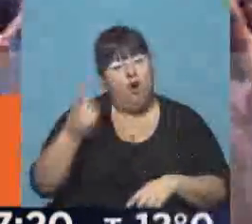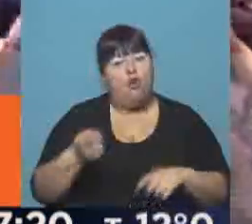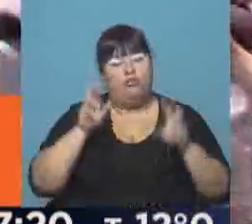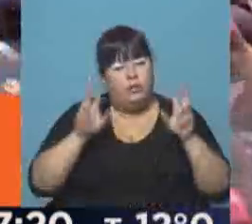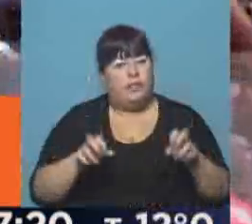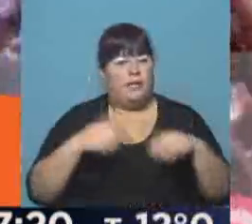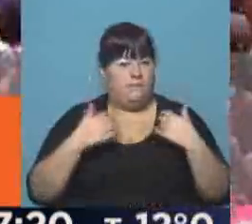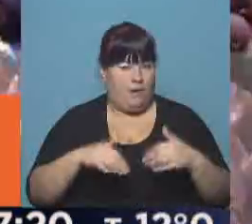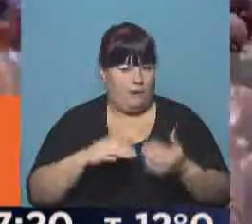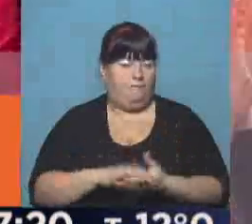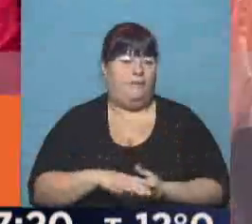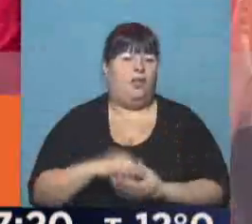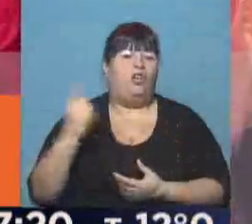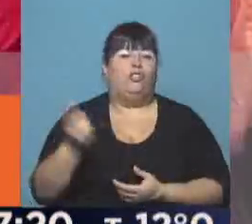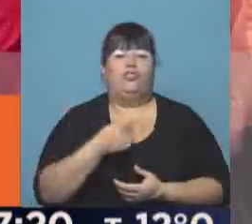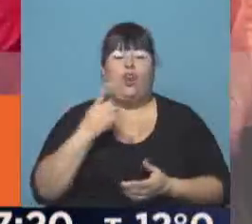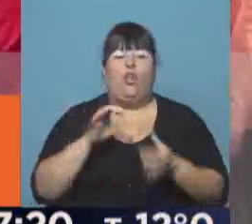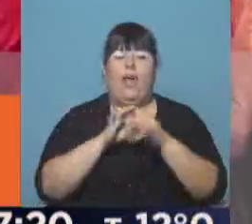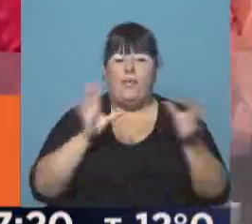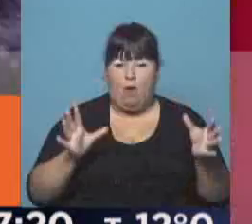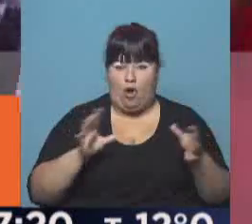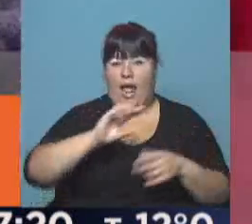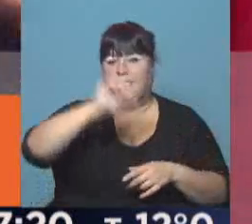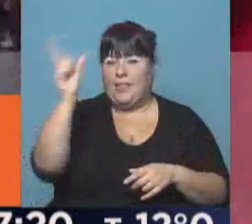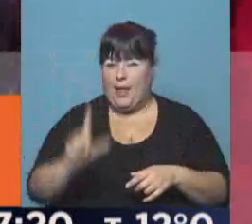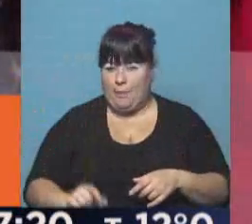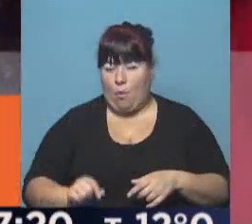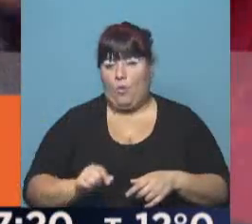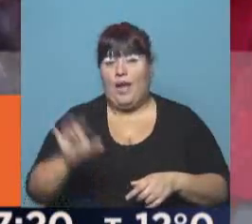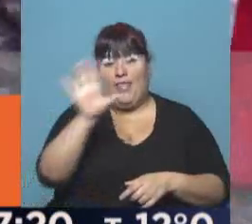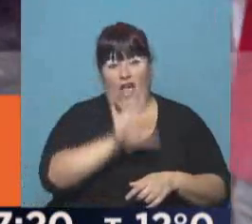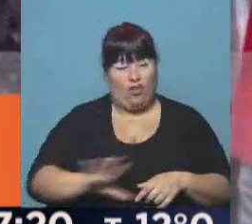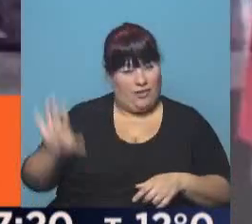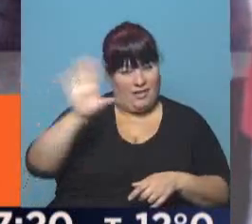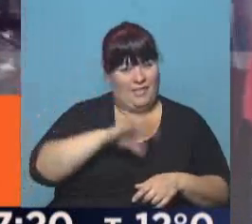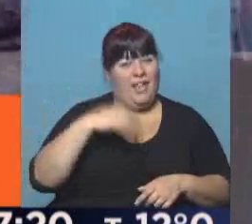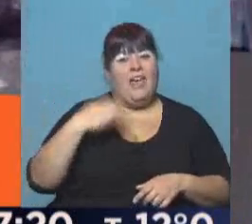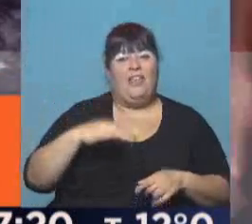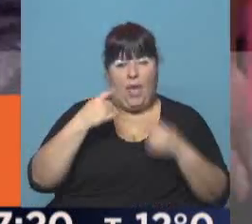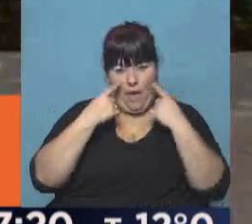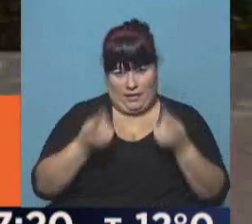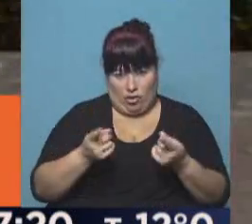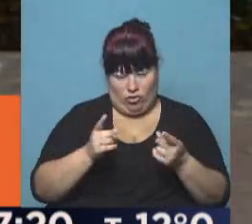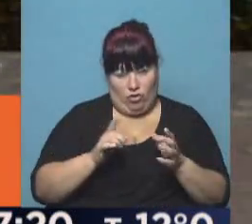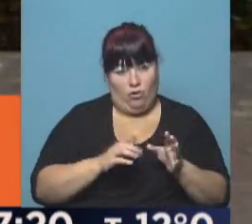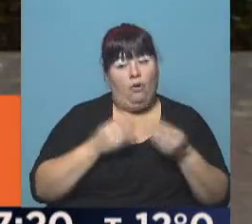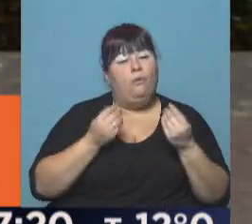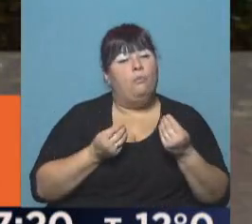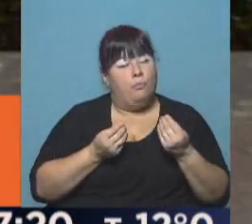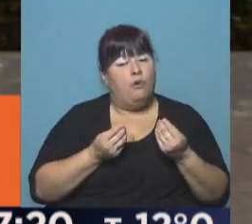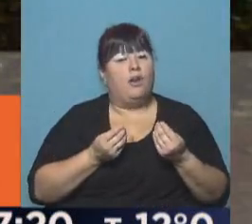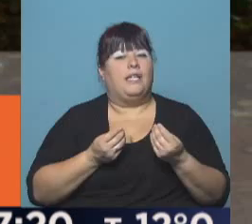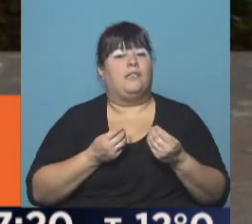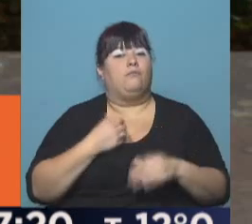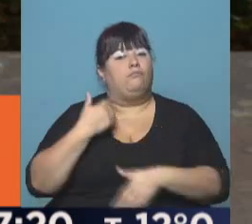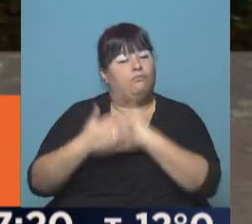elementos que todas las democracias republicanas del continente deben atender, porque se trata de